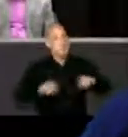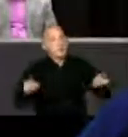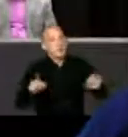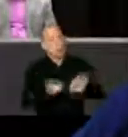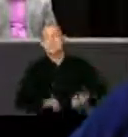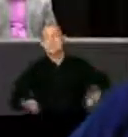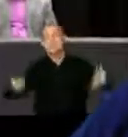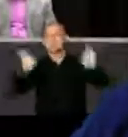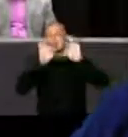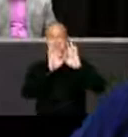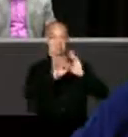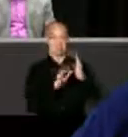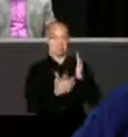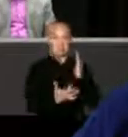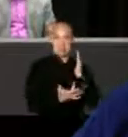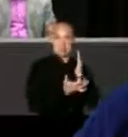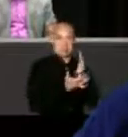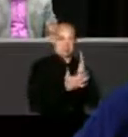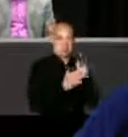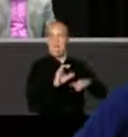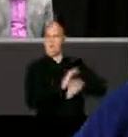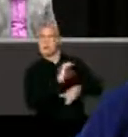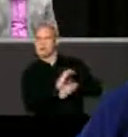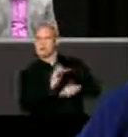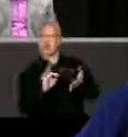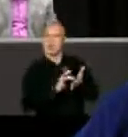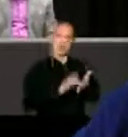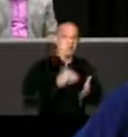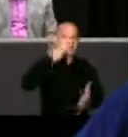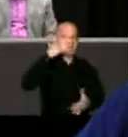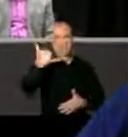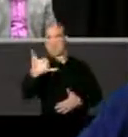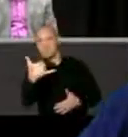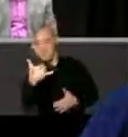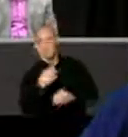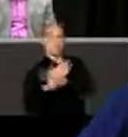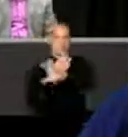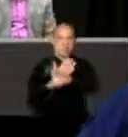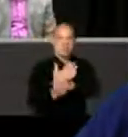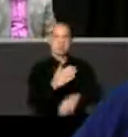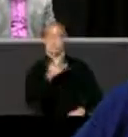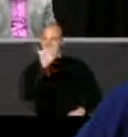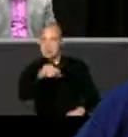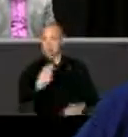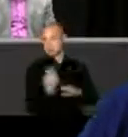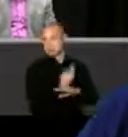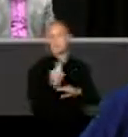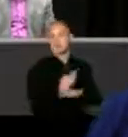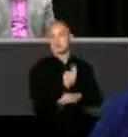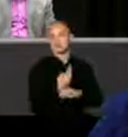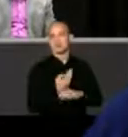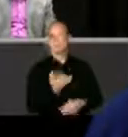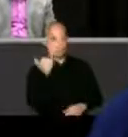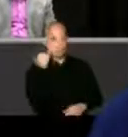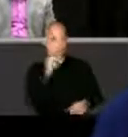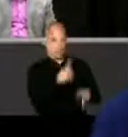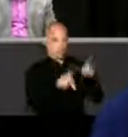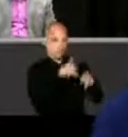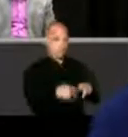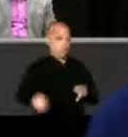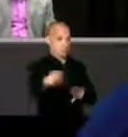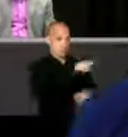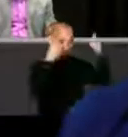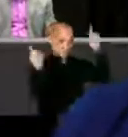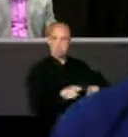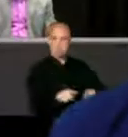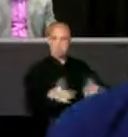operarán de lunes a sábado. Recuerde, el uso de mascarillas es obligatorio. No usar mascarilla, un